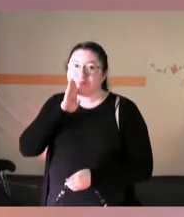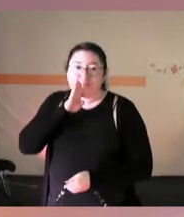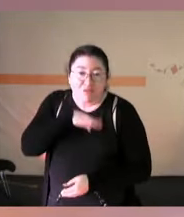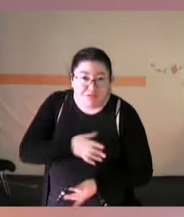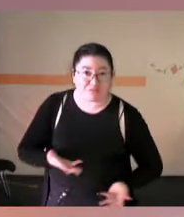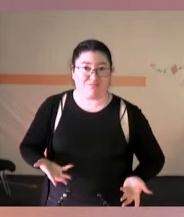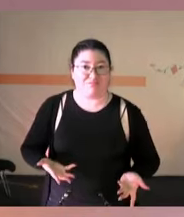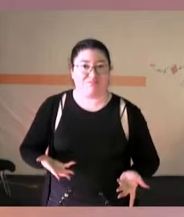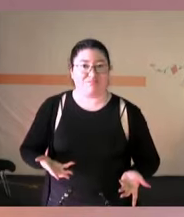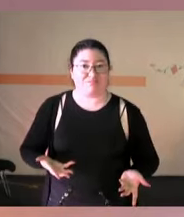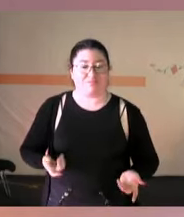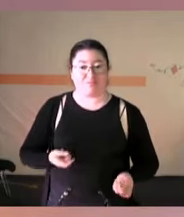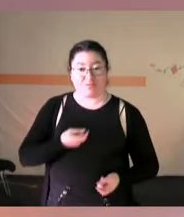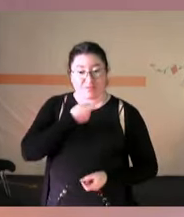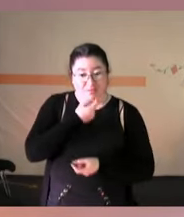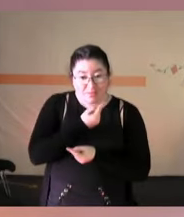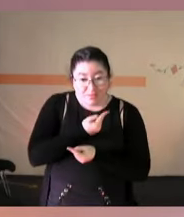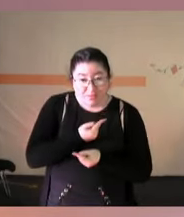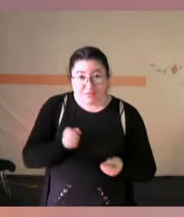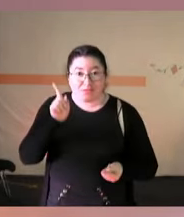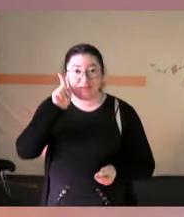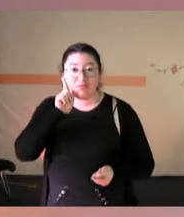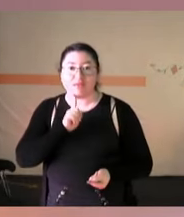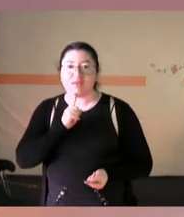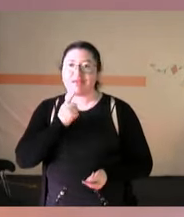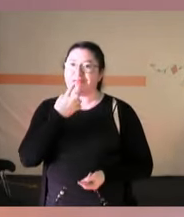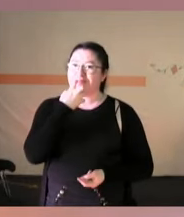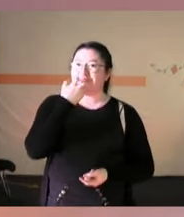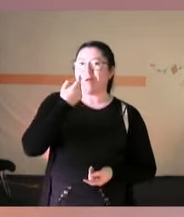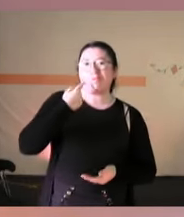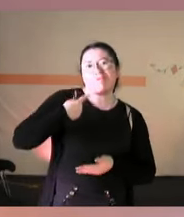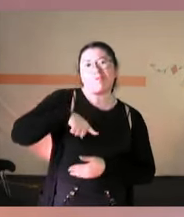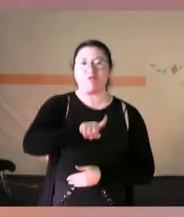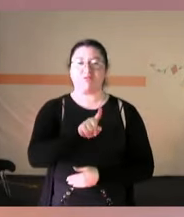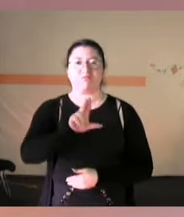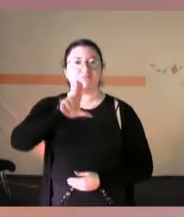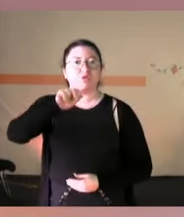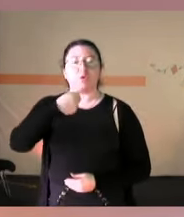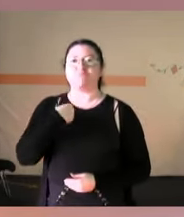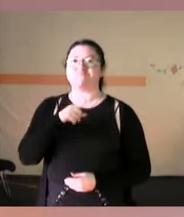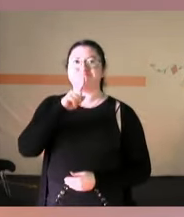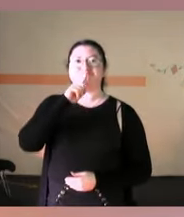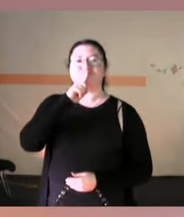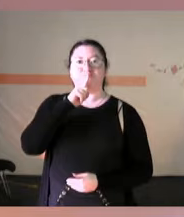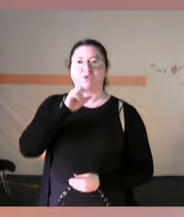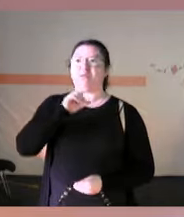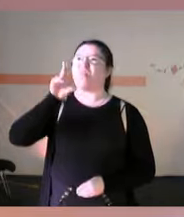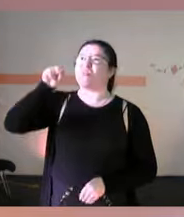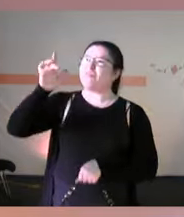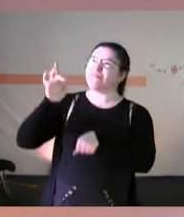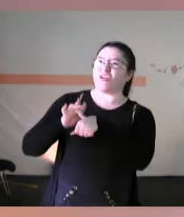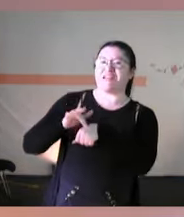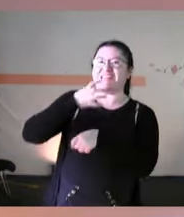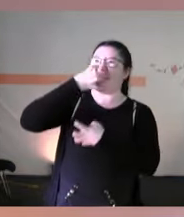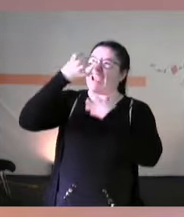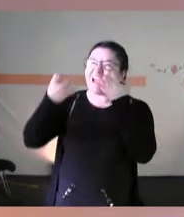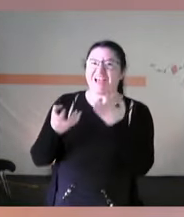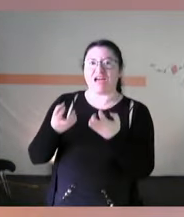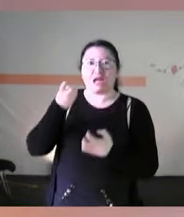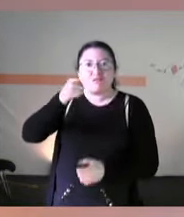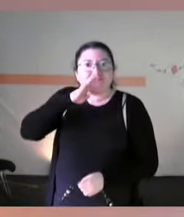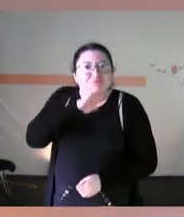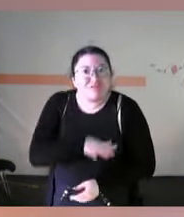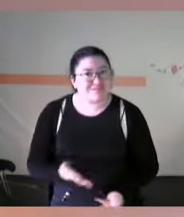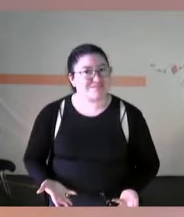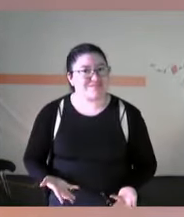niñas reclamemos y digamos, no, no, carajo, no me toques, a gritos.